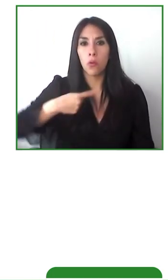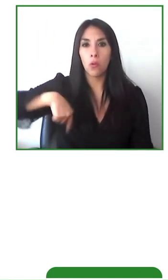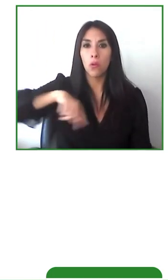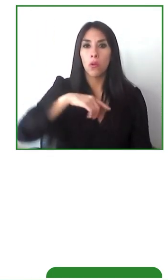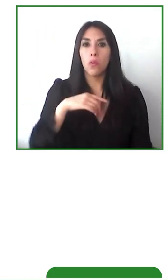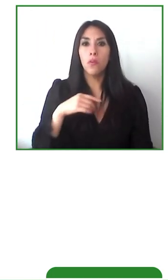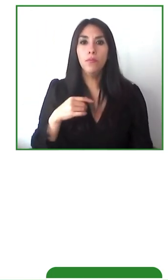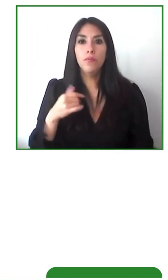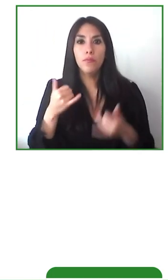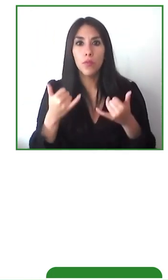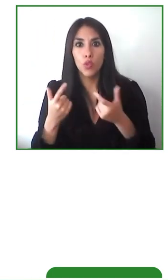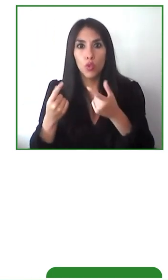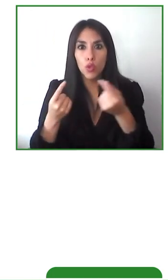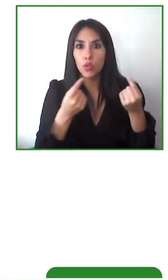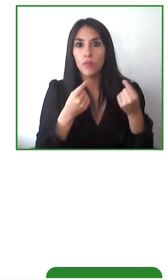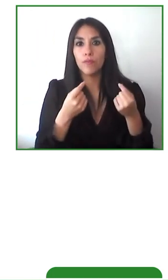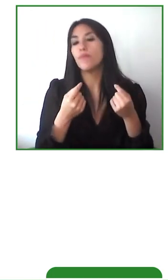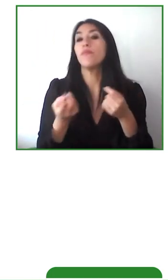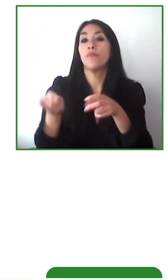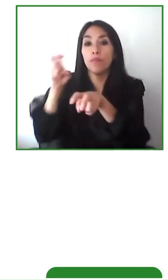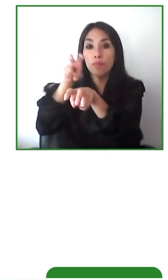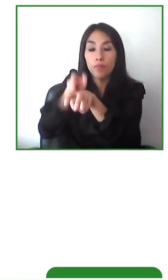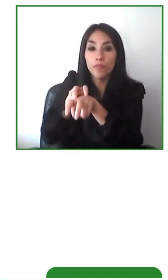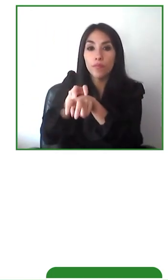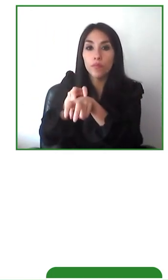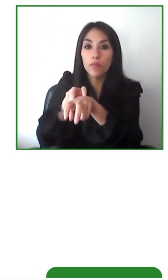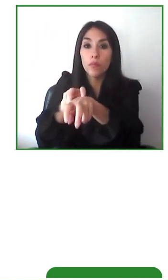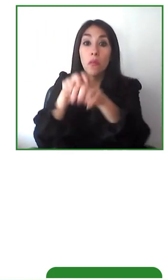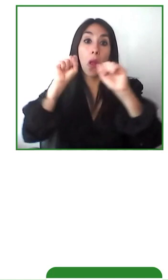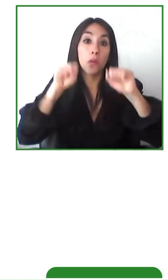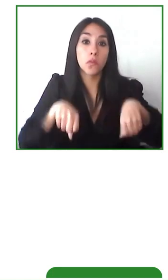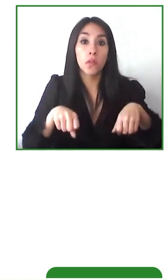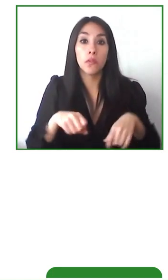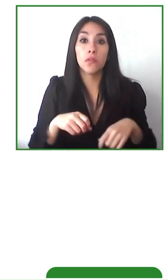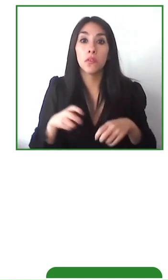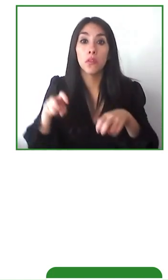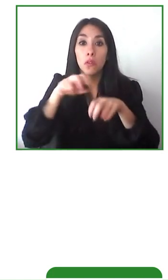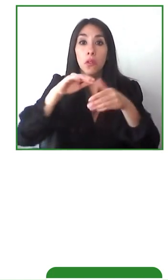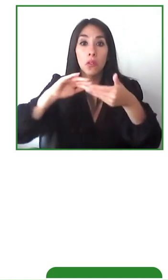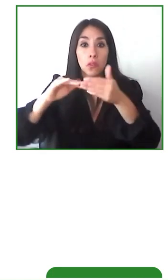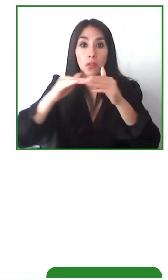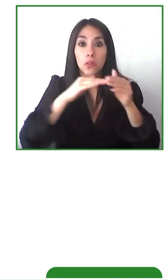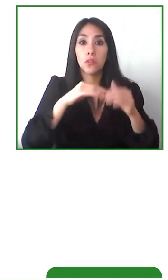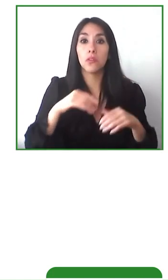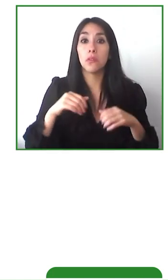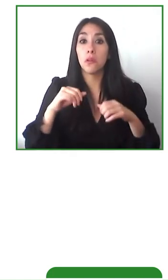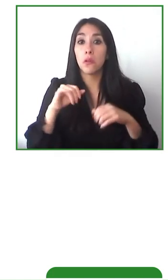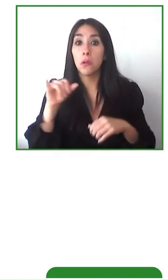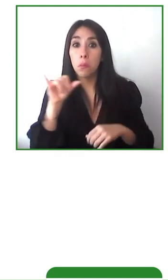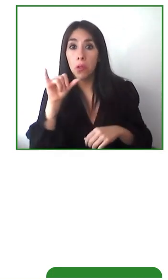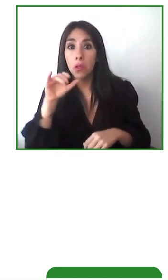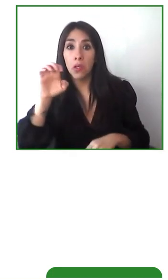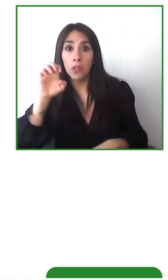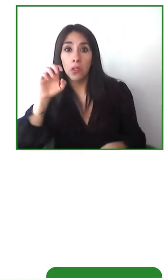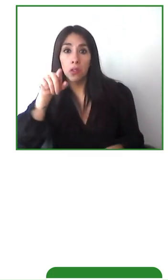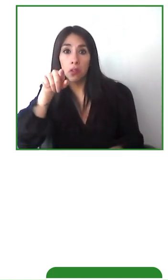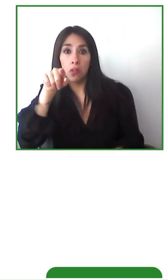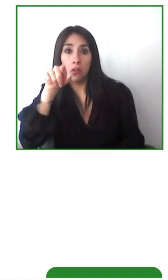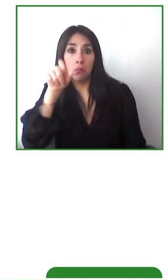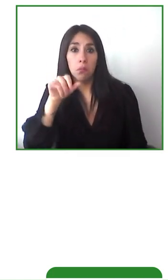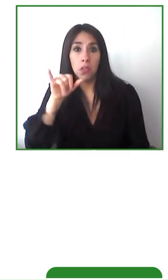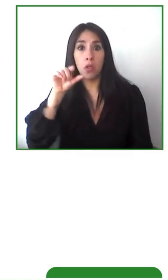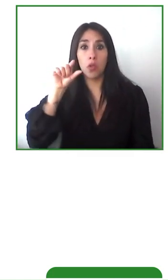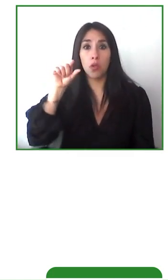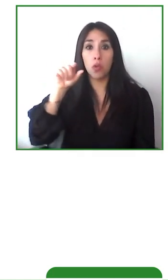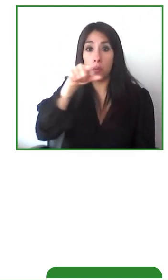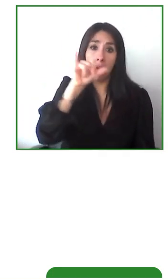el de Chris y Tommy, que puedan hacer llegar a ese millones de niños sordos